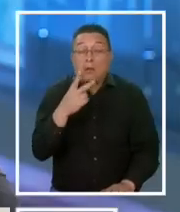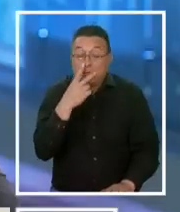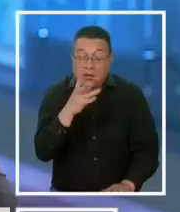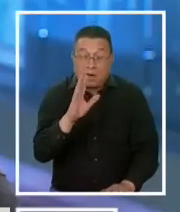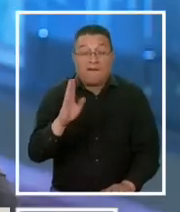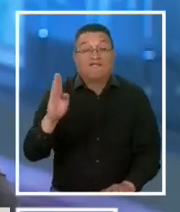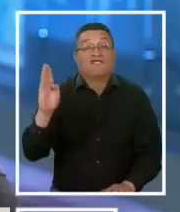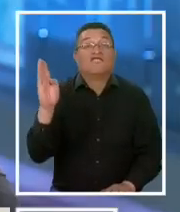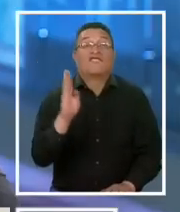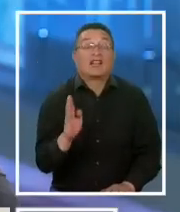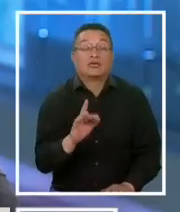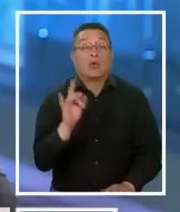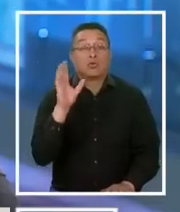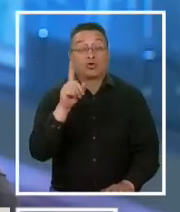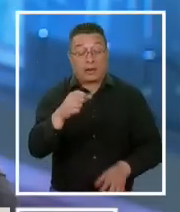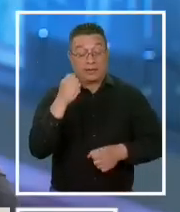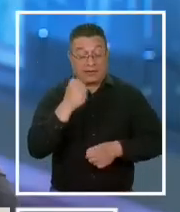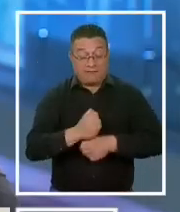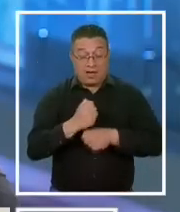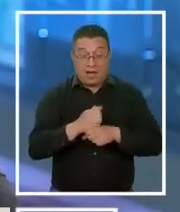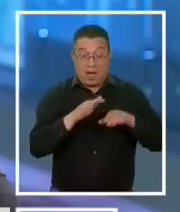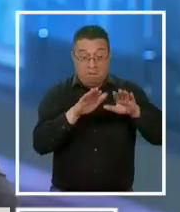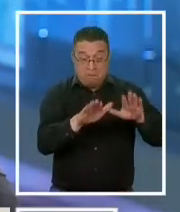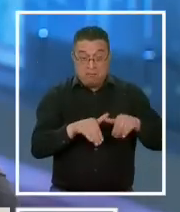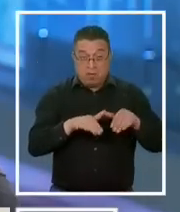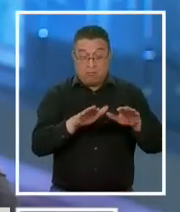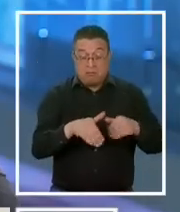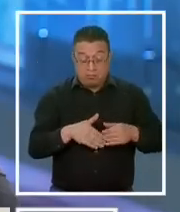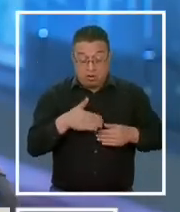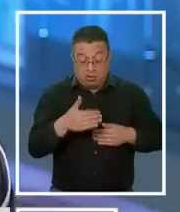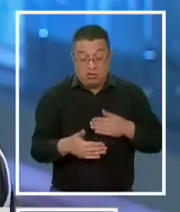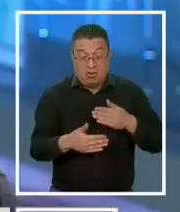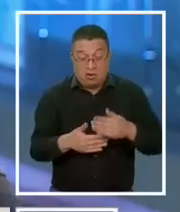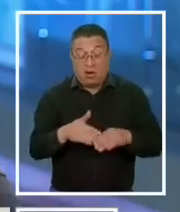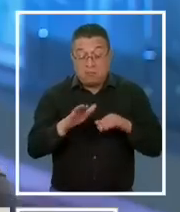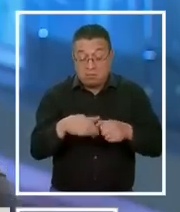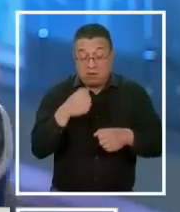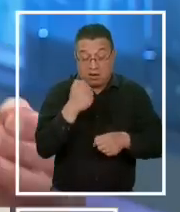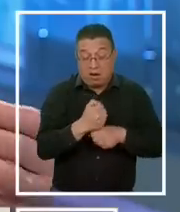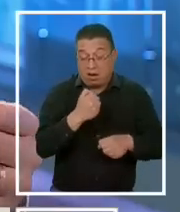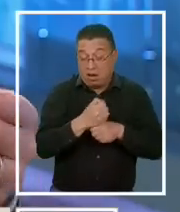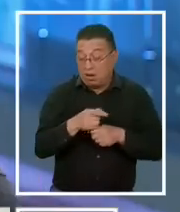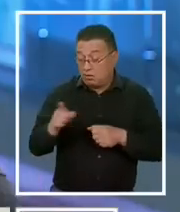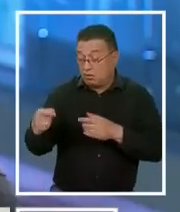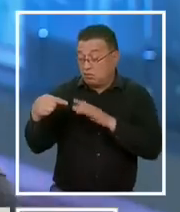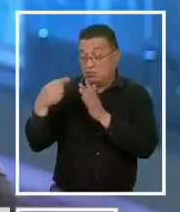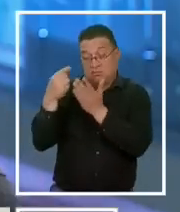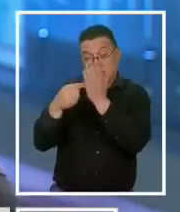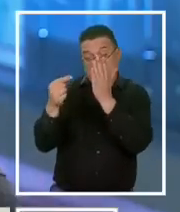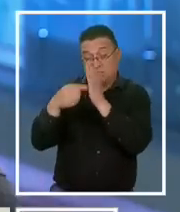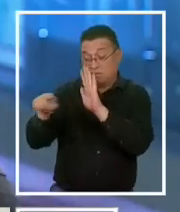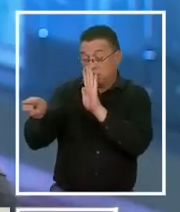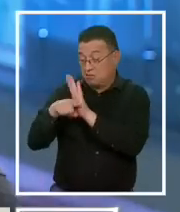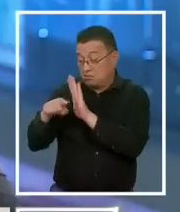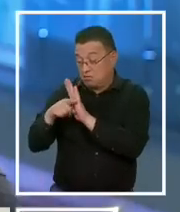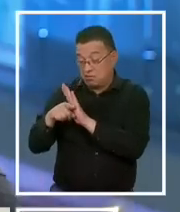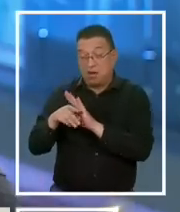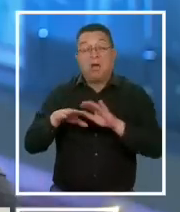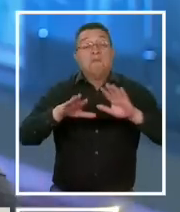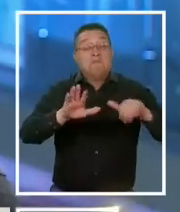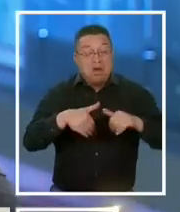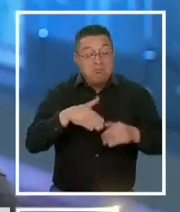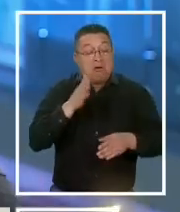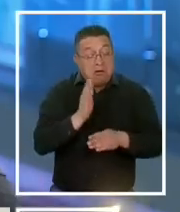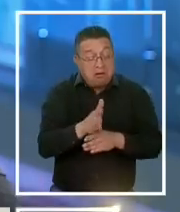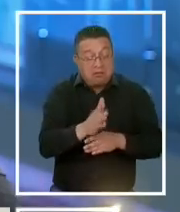si usted sigue haciendo lo mismo que ha determinado ciertos y sigue haciendo lo mismo